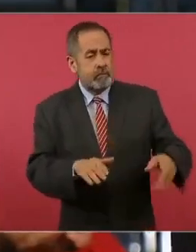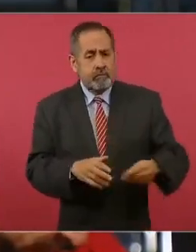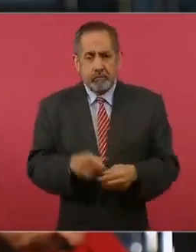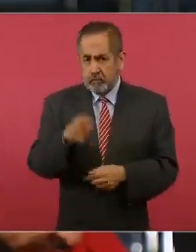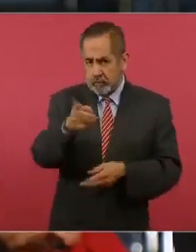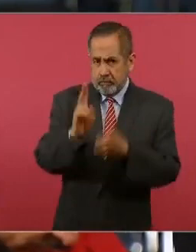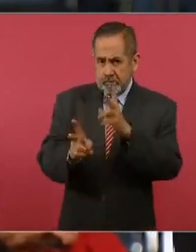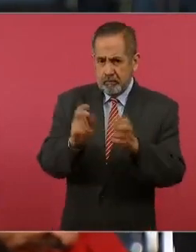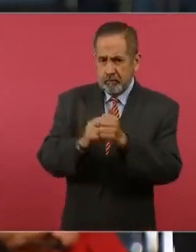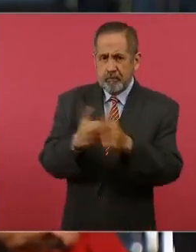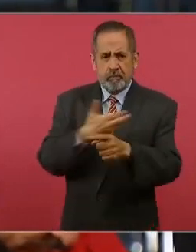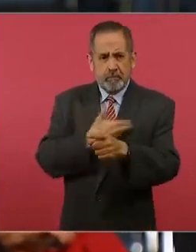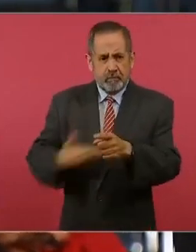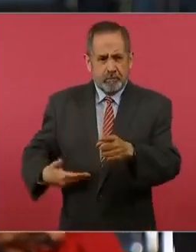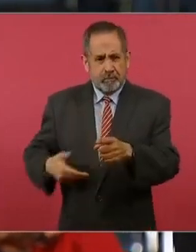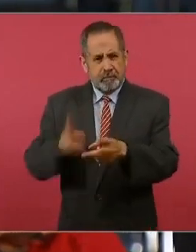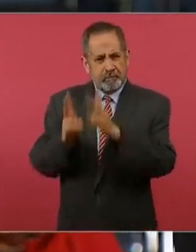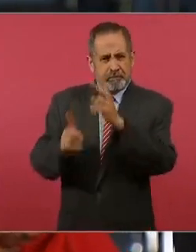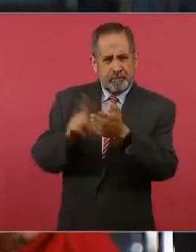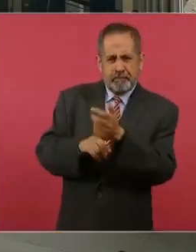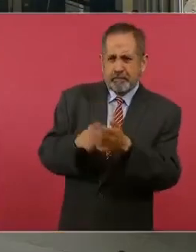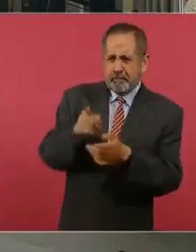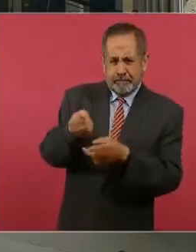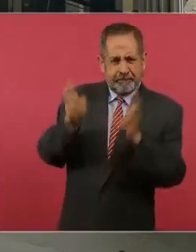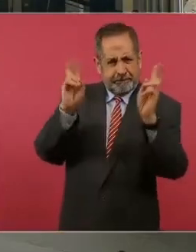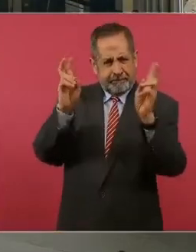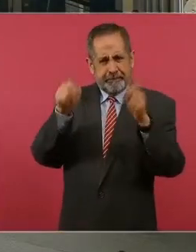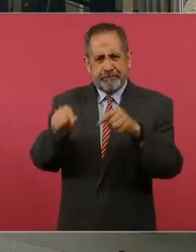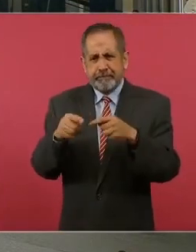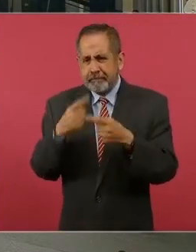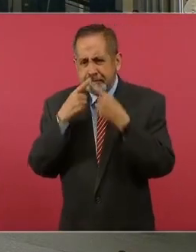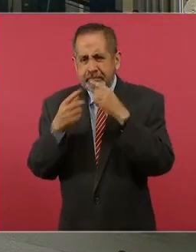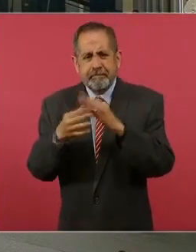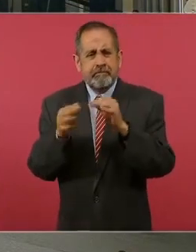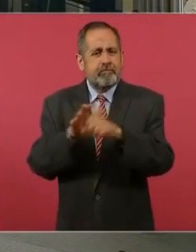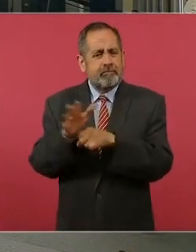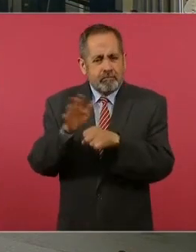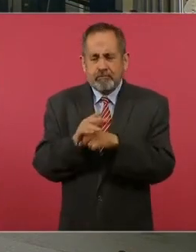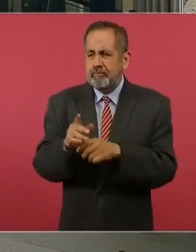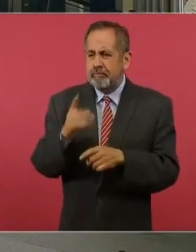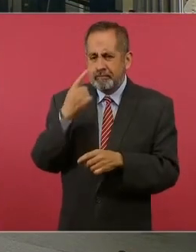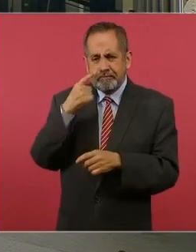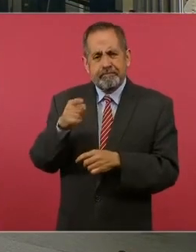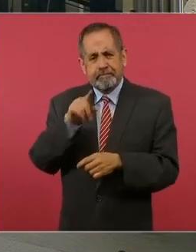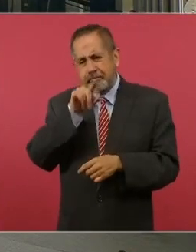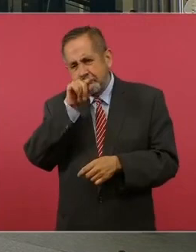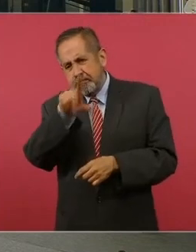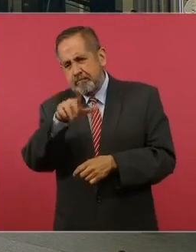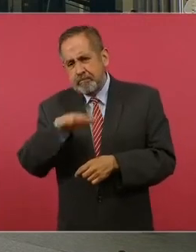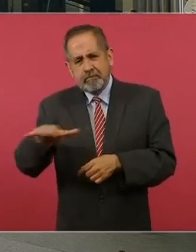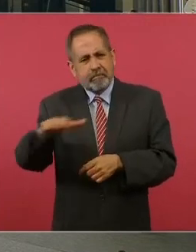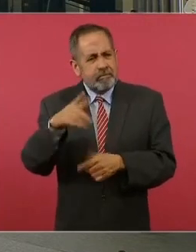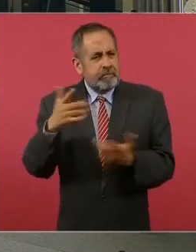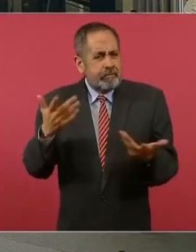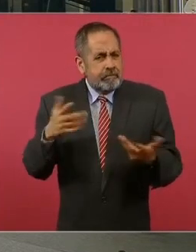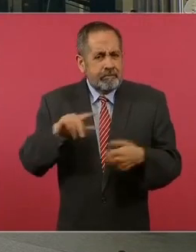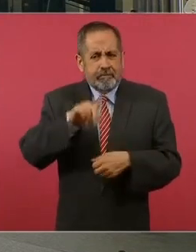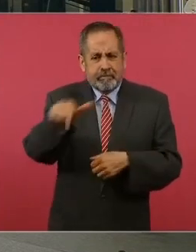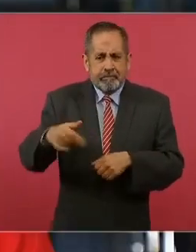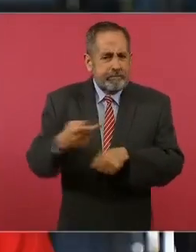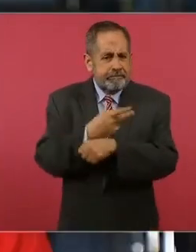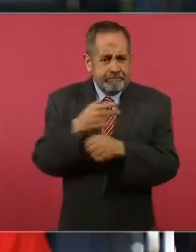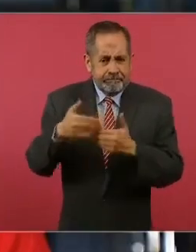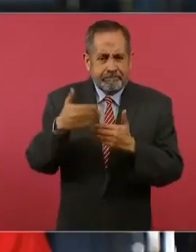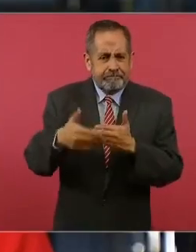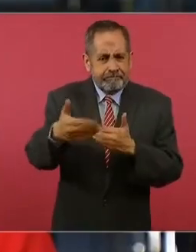habló con el presidente en esta temática precisamente, cuáles serían las indicaciones para el estado de Jalisco, qué sigue de pendientes